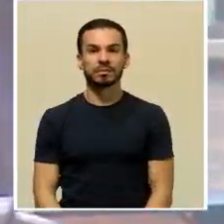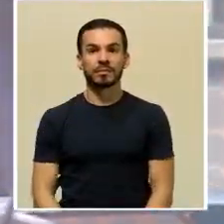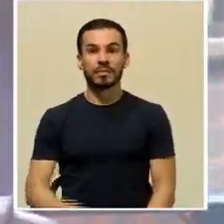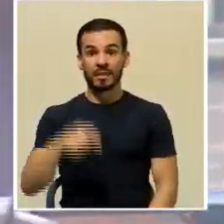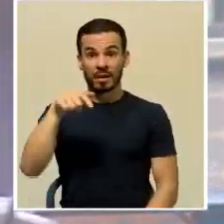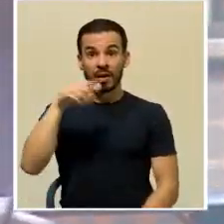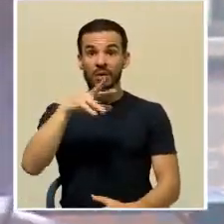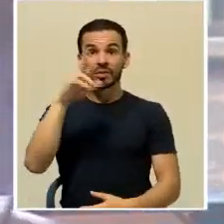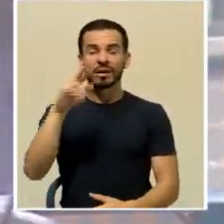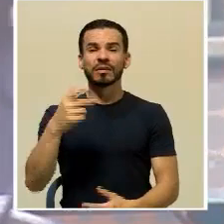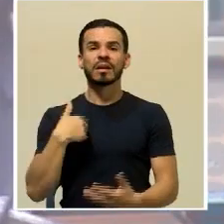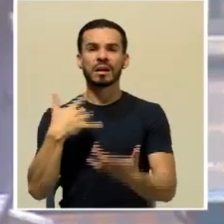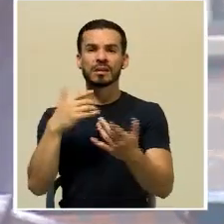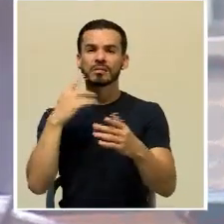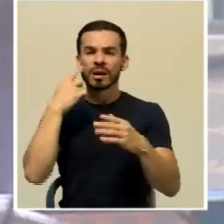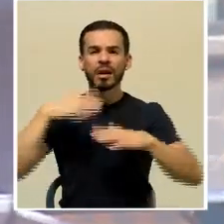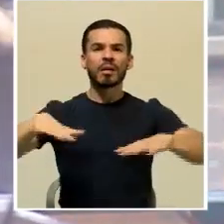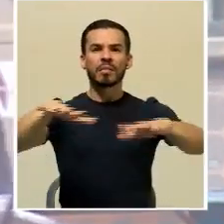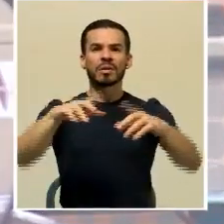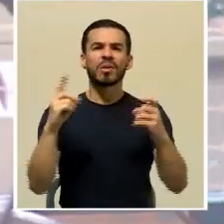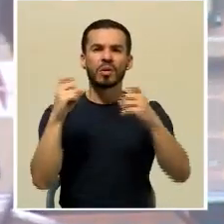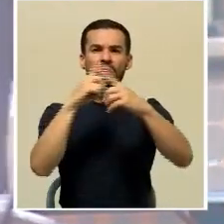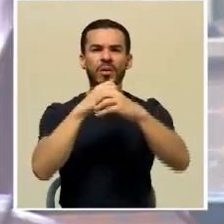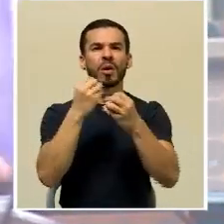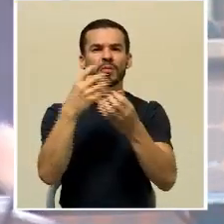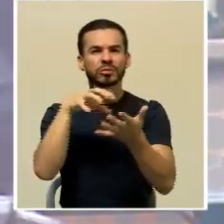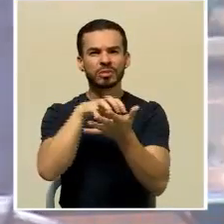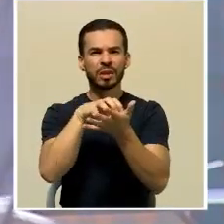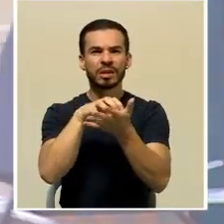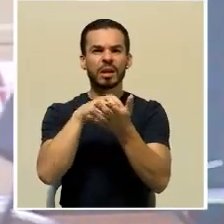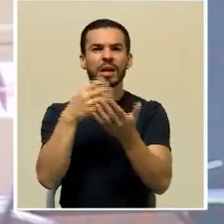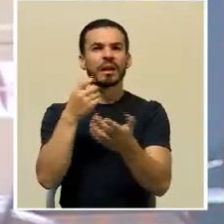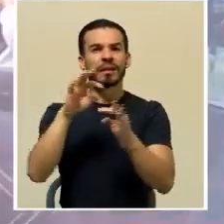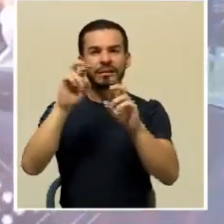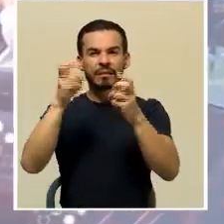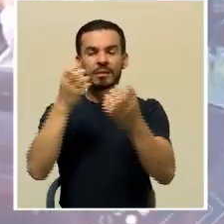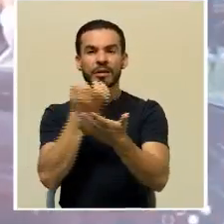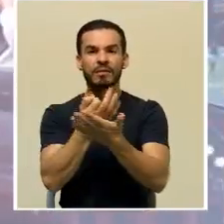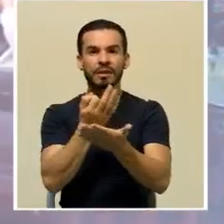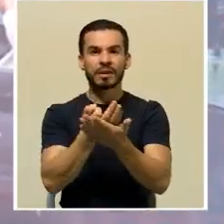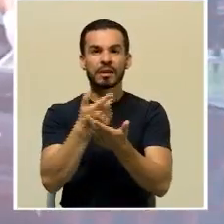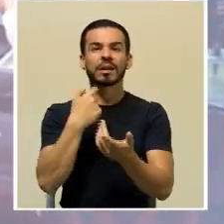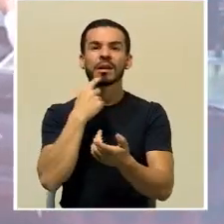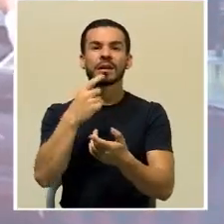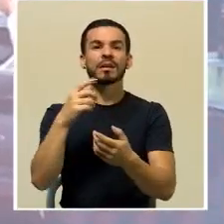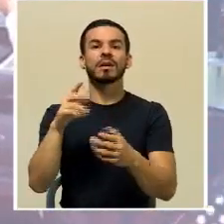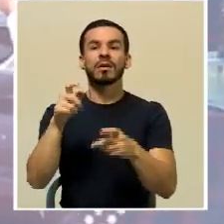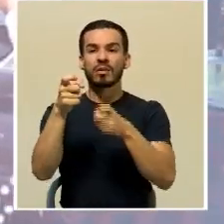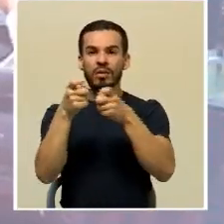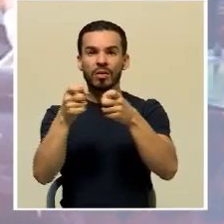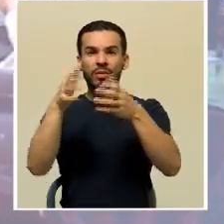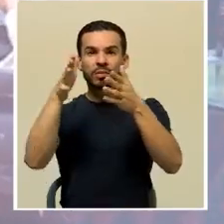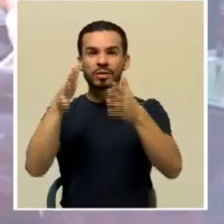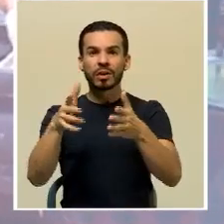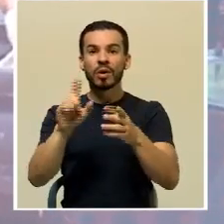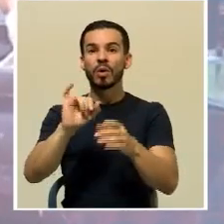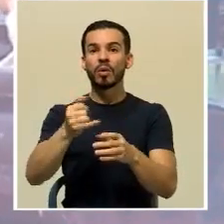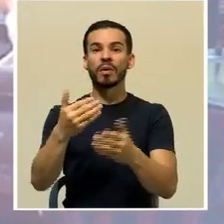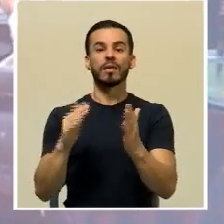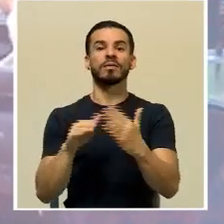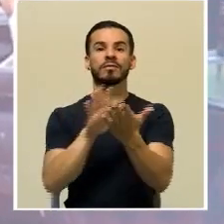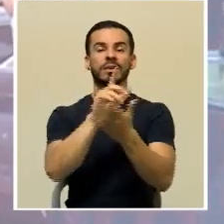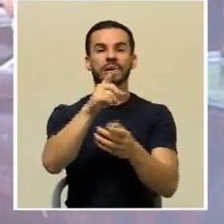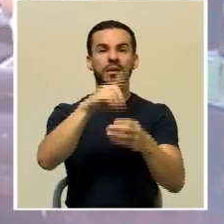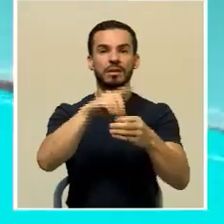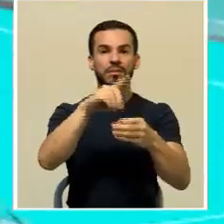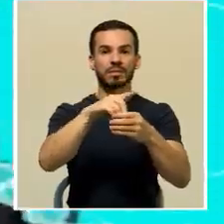Al país le espera un panorama complejo y de mucha incertidumbre en materia financiera. Así lo aseguró la Contralora este jueves ante los